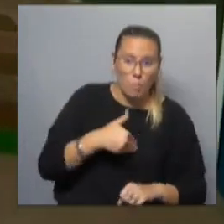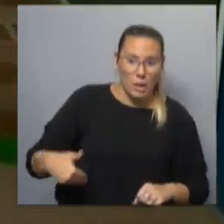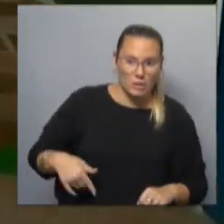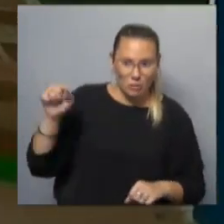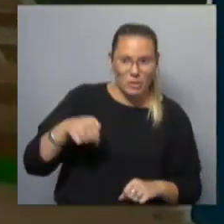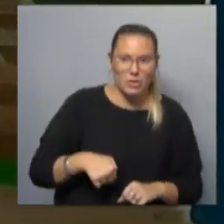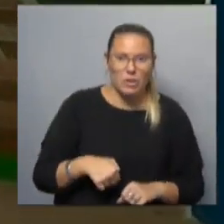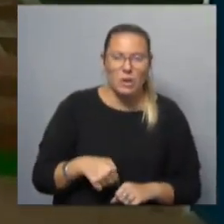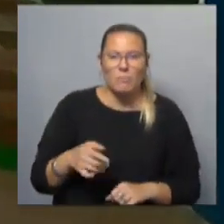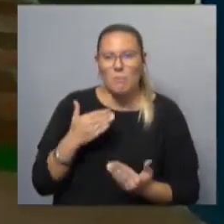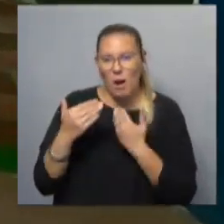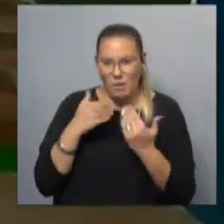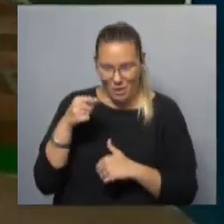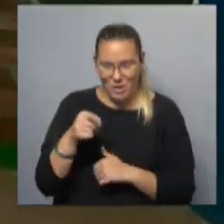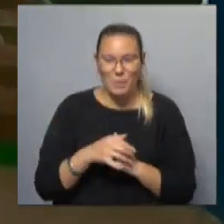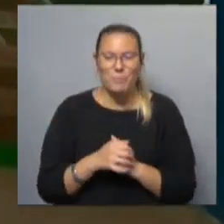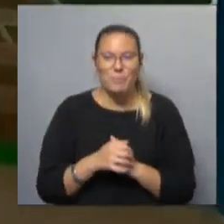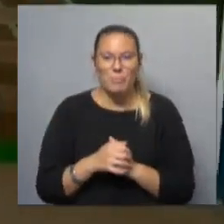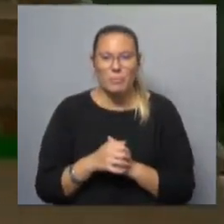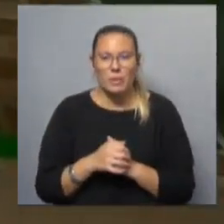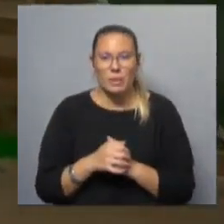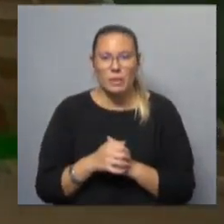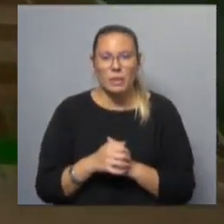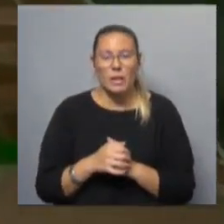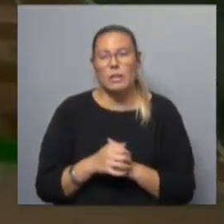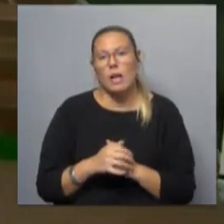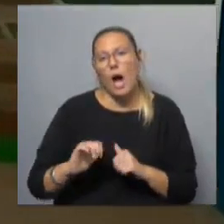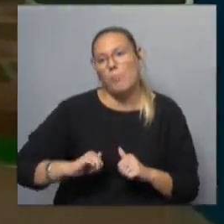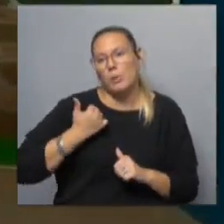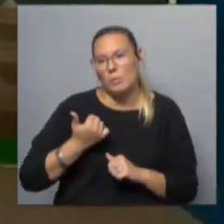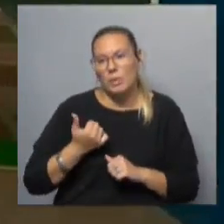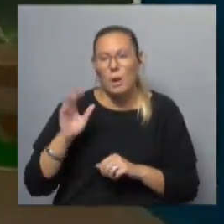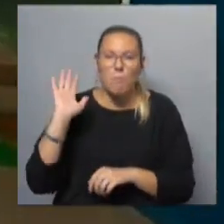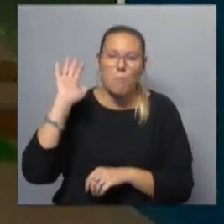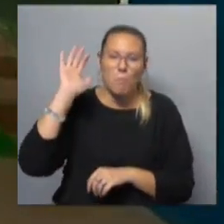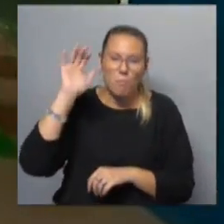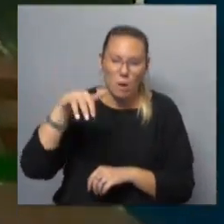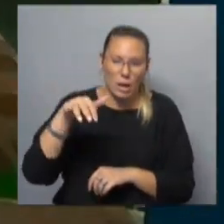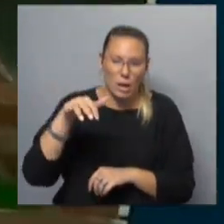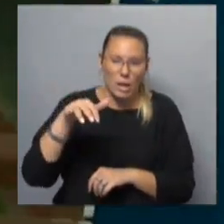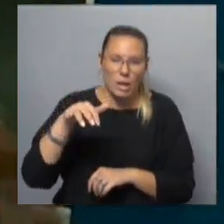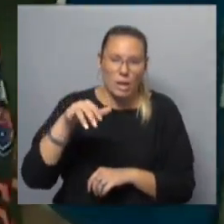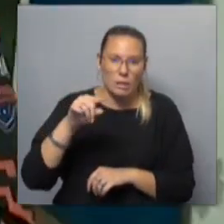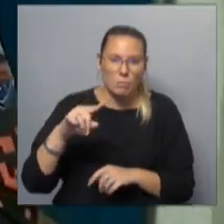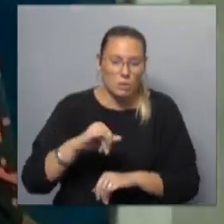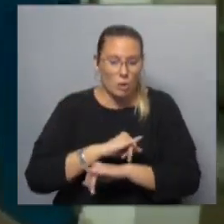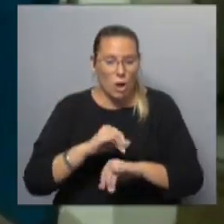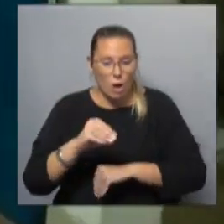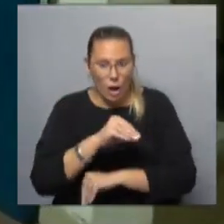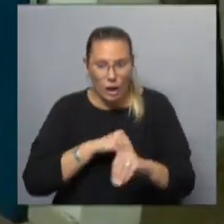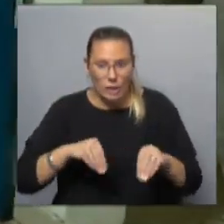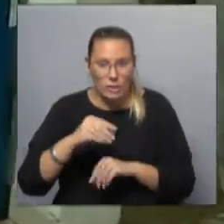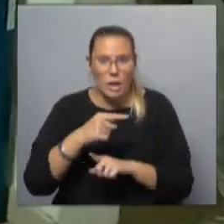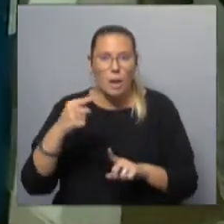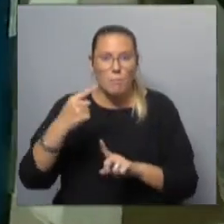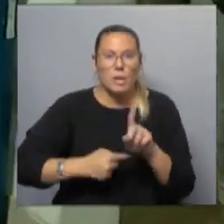Ha vino el maestro, así que vamos a hablar con él. Es parte de lo que la excusa de enseñar el básquetbol es que ellos apenas terminan de jugar al ajedrez, el mes que viene empezamos